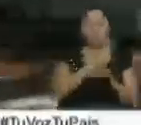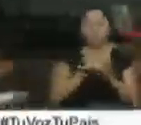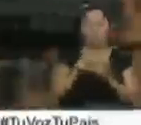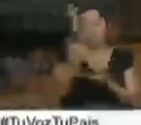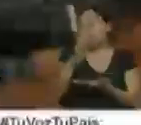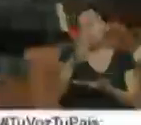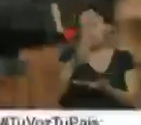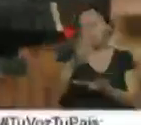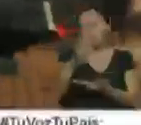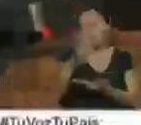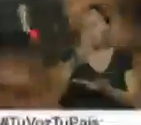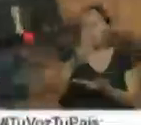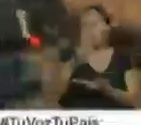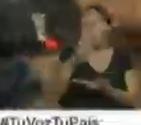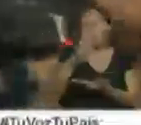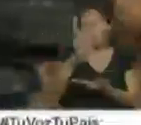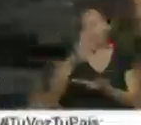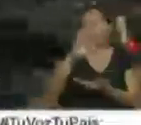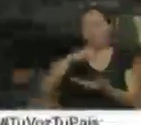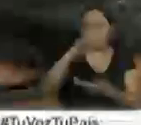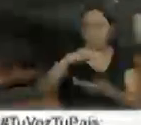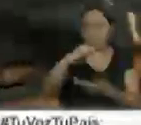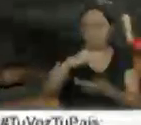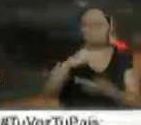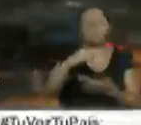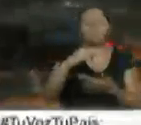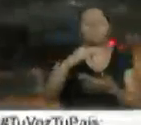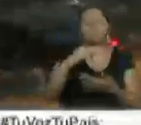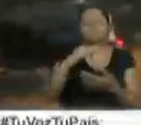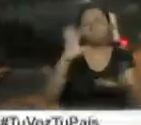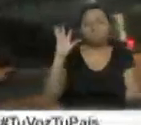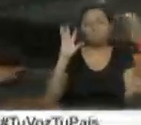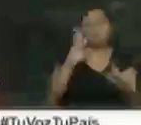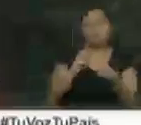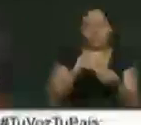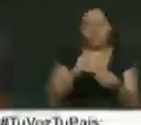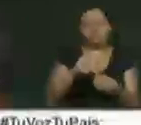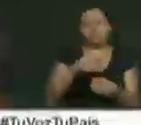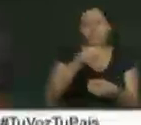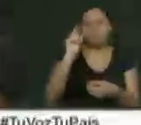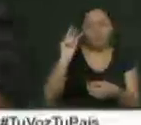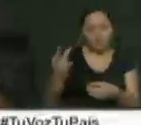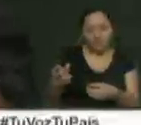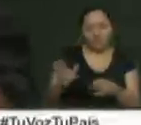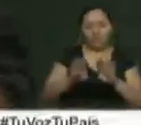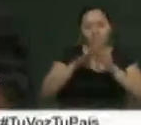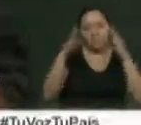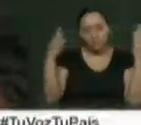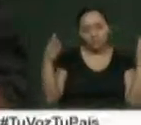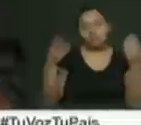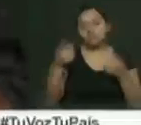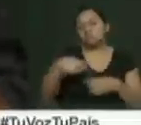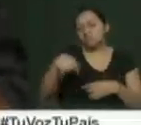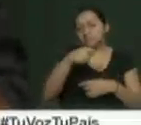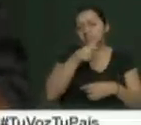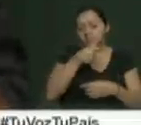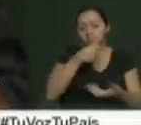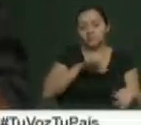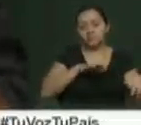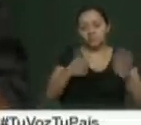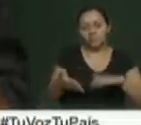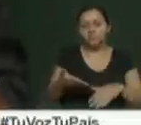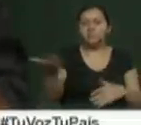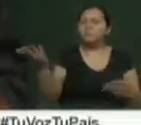5 reporteros y un escritor que tenía un programa de radio de poesía fueron asesinados. La violencia perpetrada